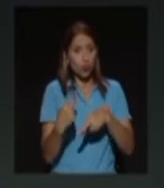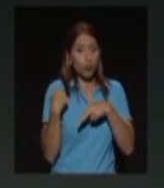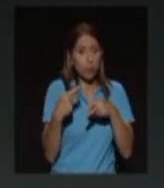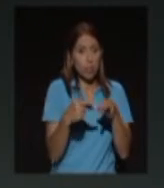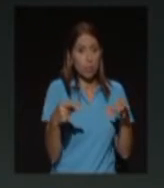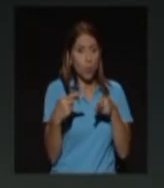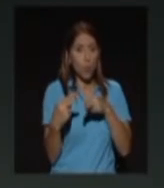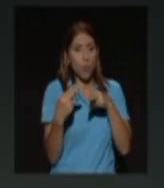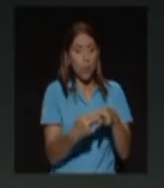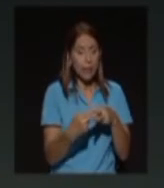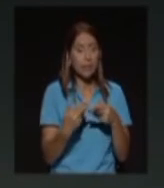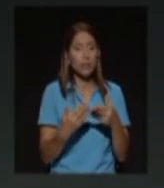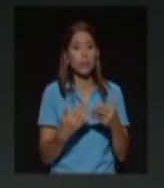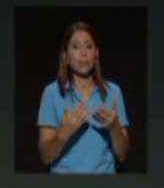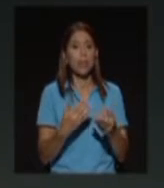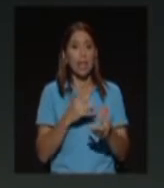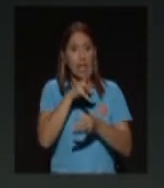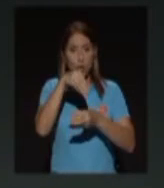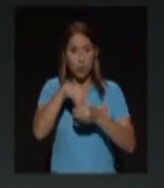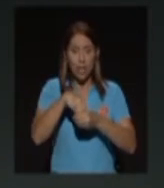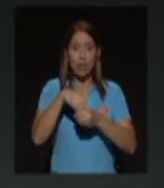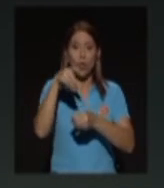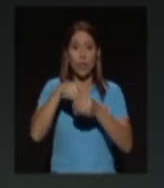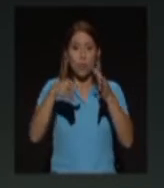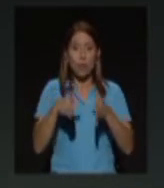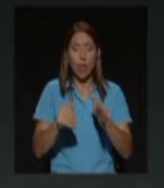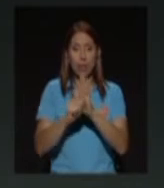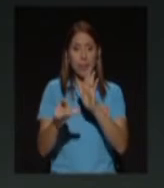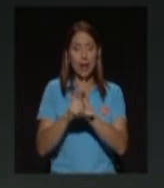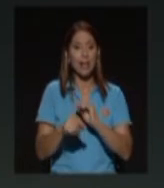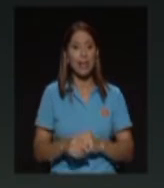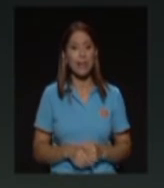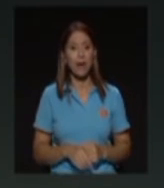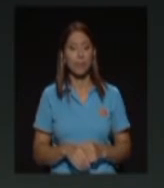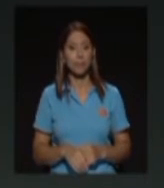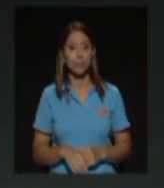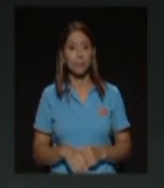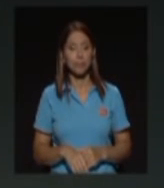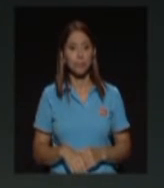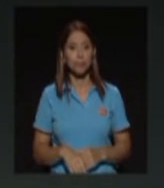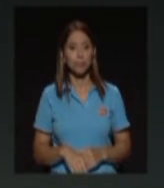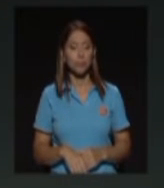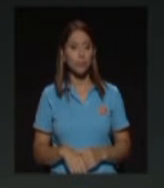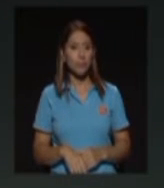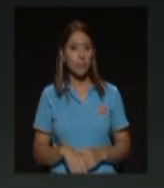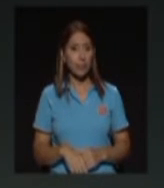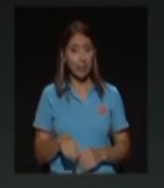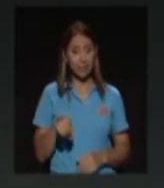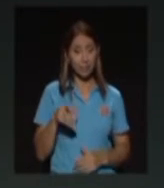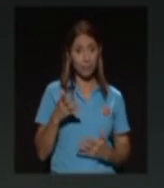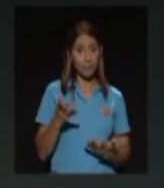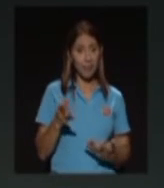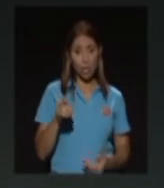tenido, incluyendo el de diputado en la Asamblea Legislativa. Él, si yo no entiendo mal,